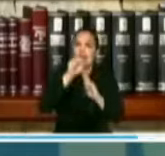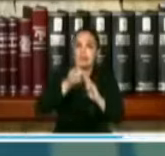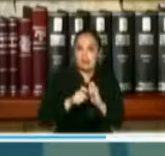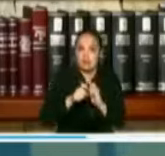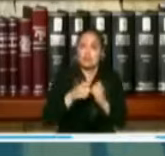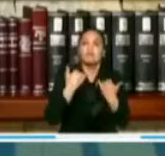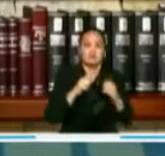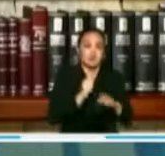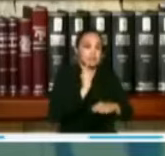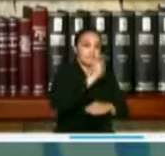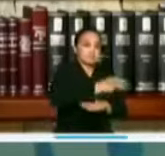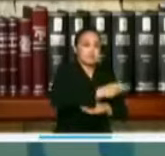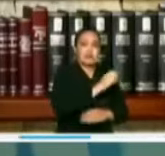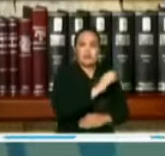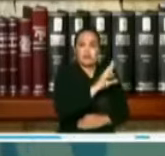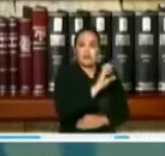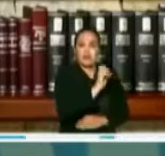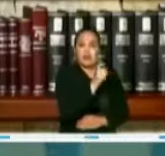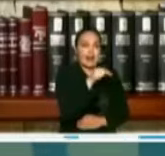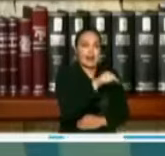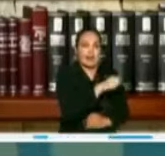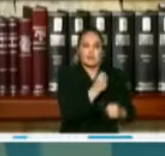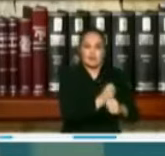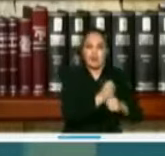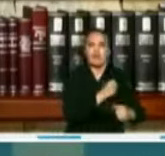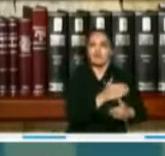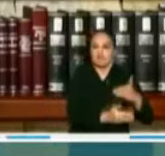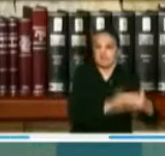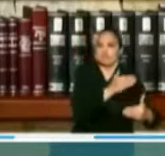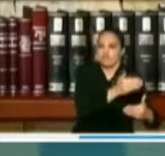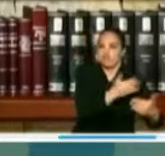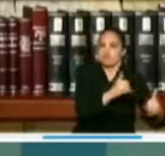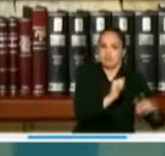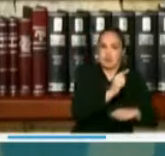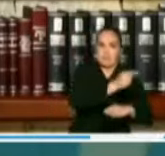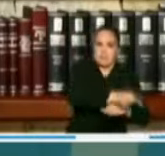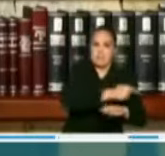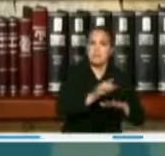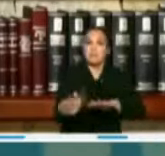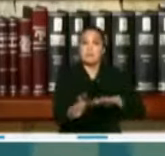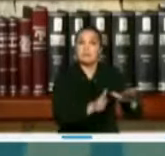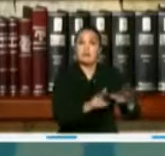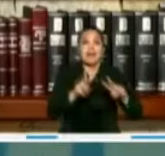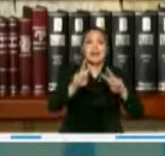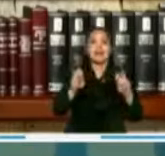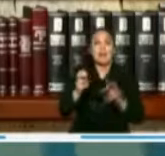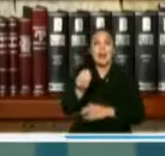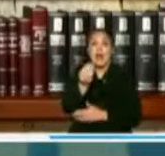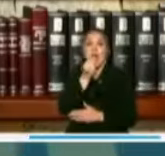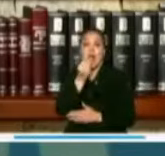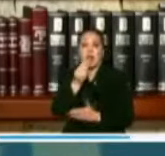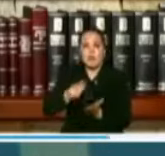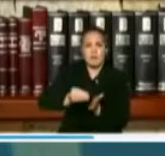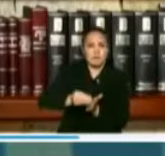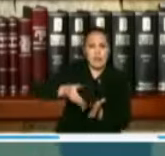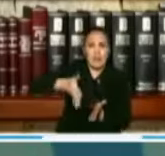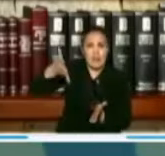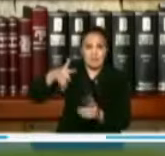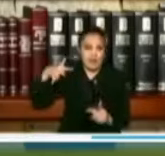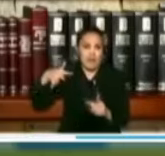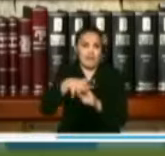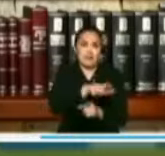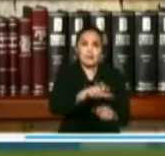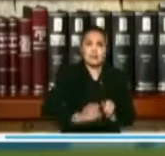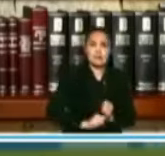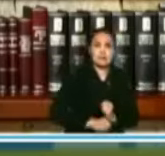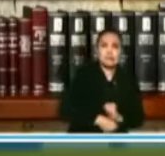En el caso de Colombia, estamos hablando de cosas que ocurrieron en la década del 80, hace 35 años.